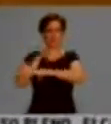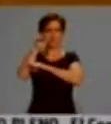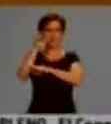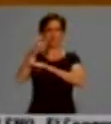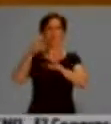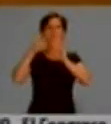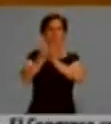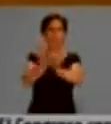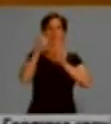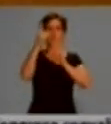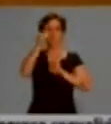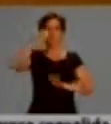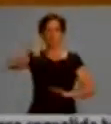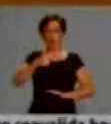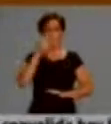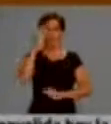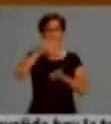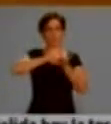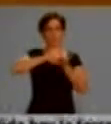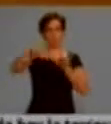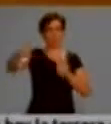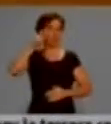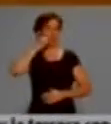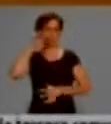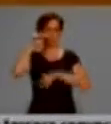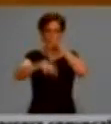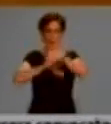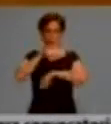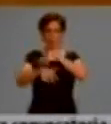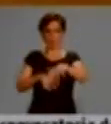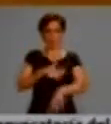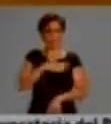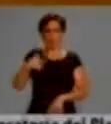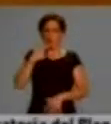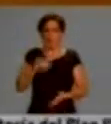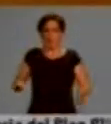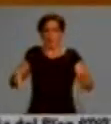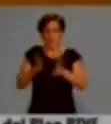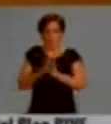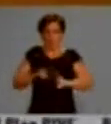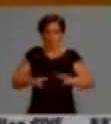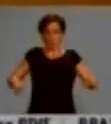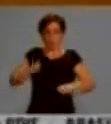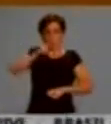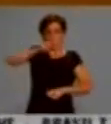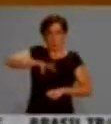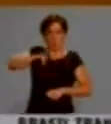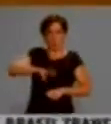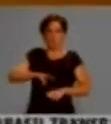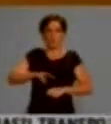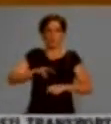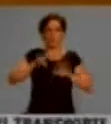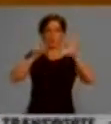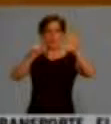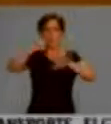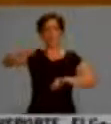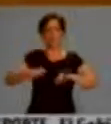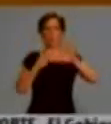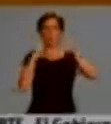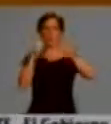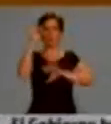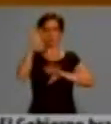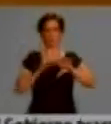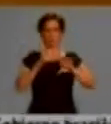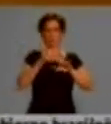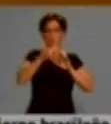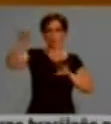6,3 millones de turistas, lo que lleva a que el acumulado del primer semestre haya crecido un 6,6 y que los